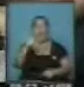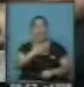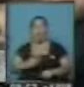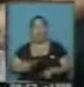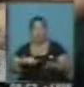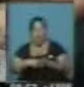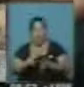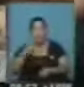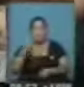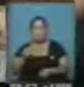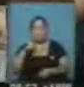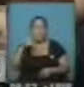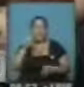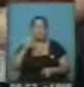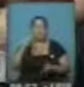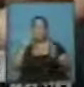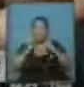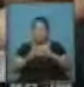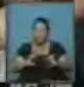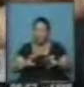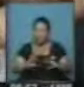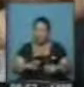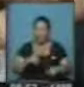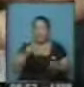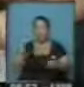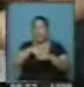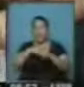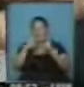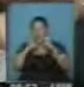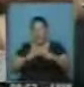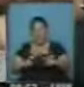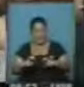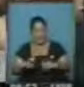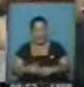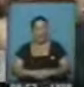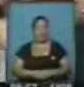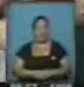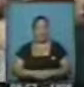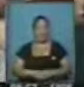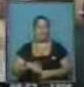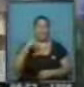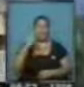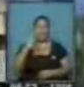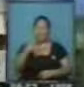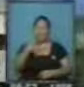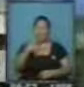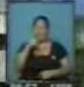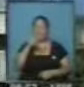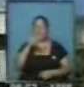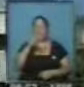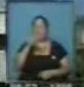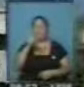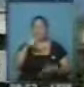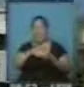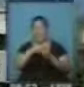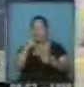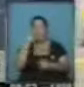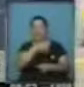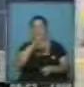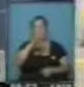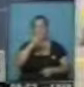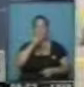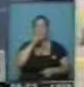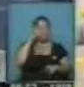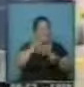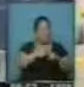ciudad para que realice las inspecciones pertinentes como parte de la investigación preliminar. Hay dos providencias del gobierno de la ciudad hacia la Protex, en la cual,